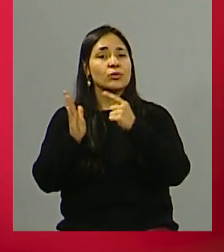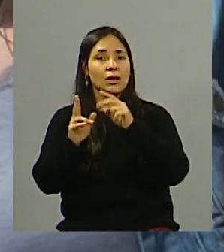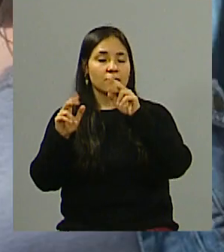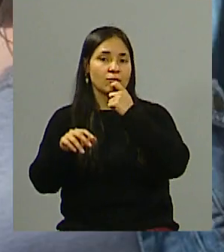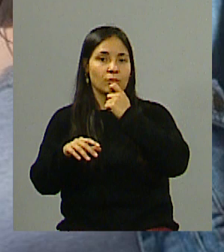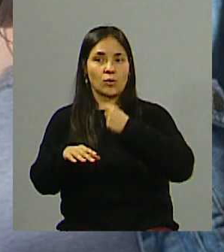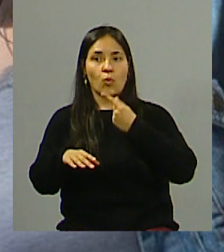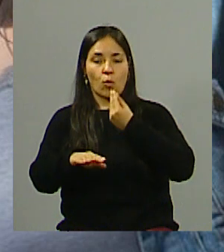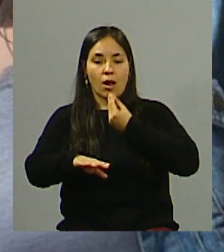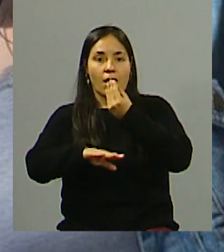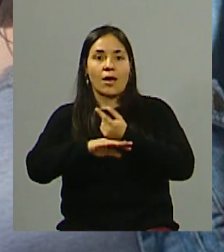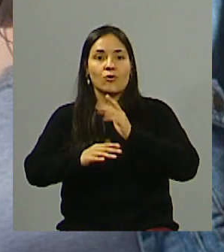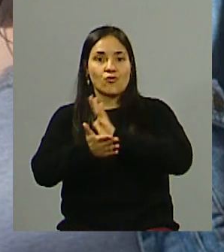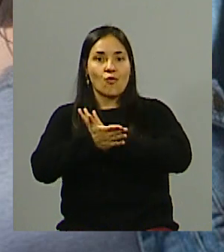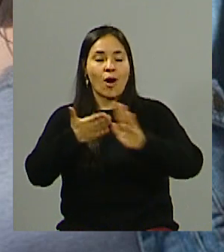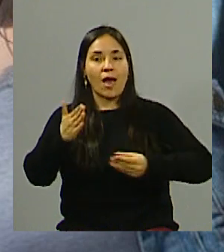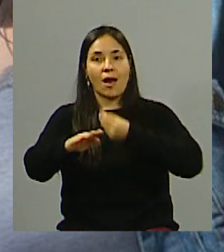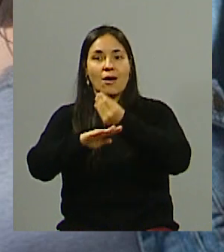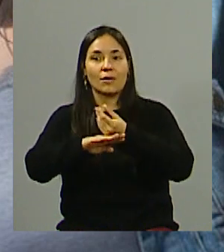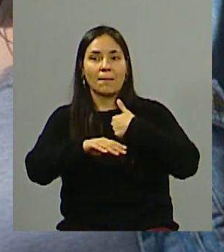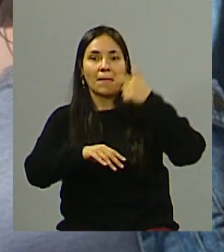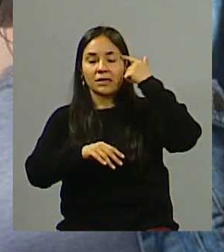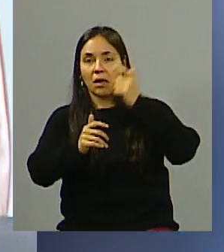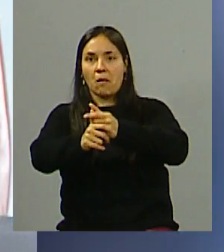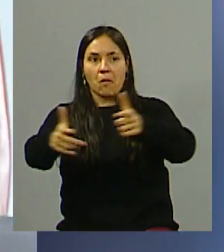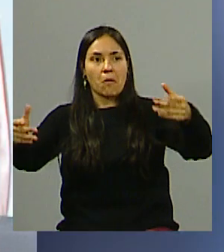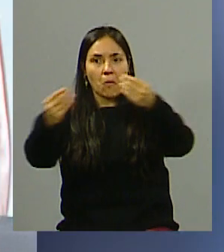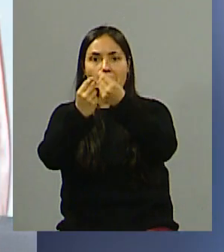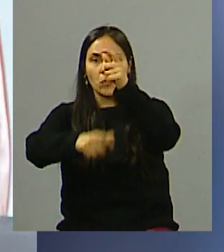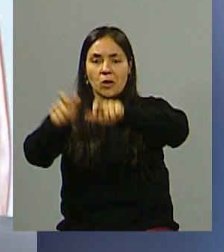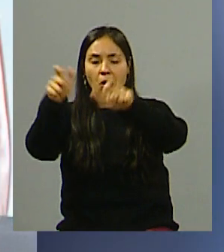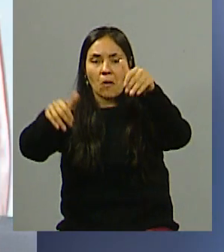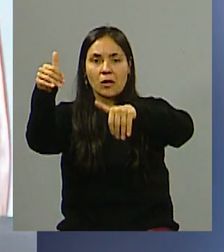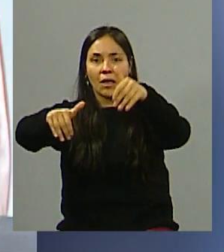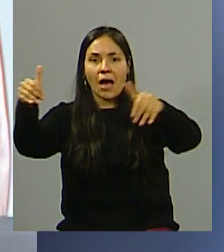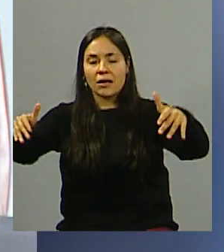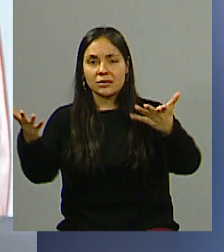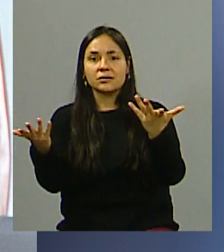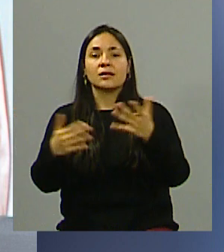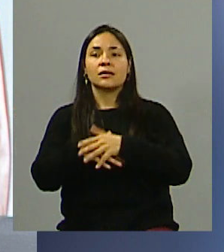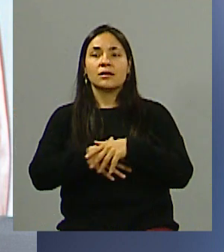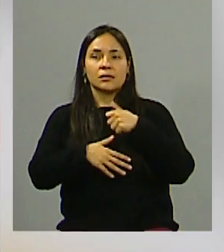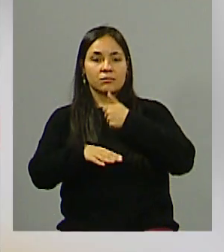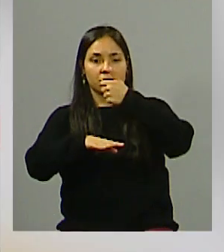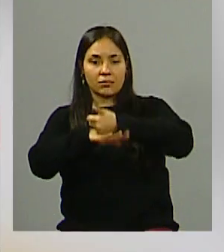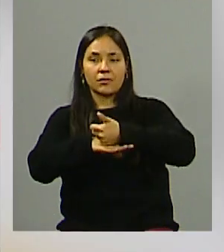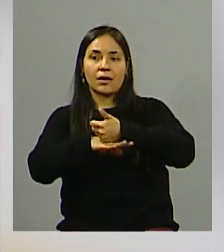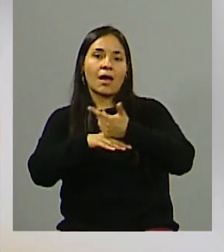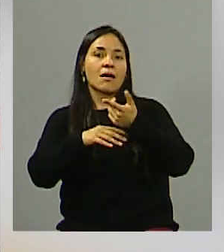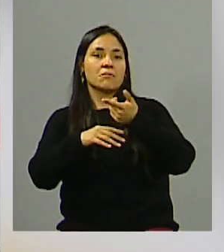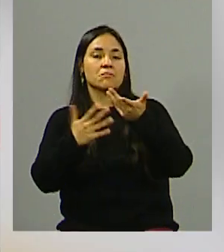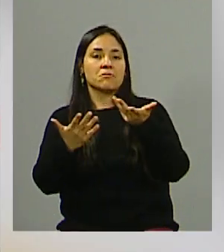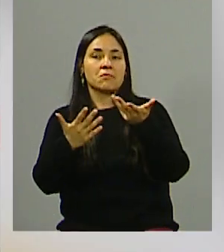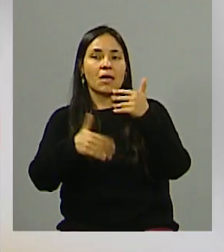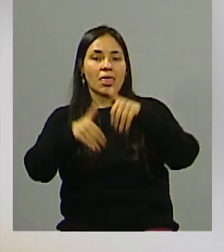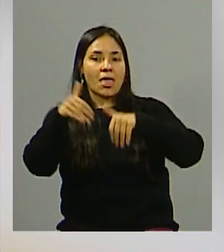un emergente que no se esperaba, al menos no en esa dimensión, de manera previa a las elecciones PASO, le da un gusto adicional, digamos,